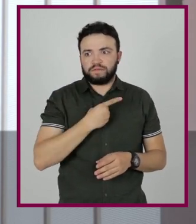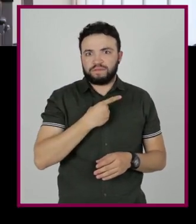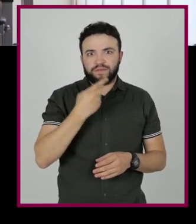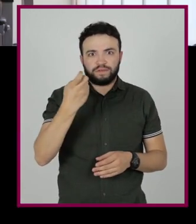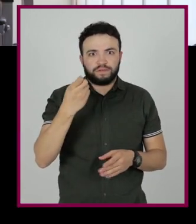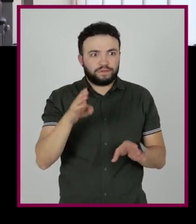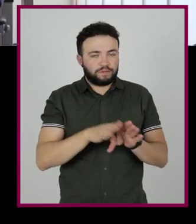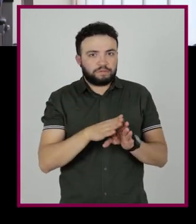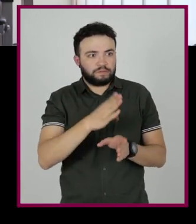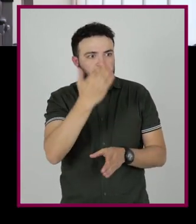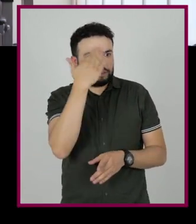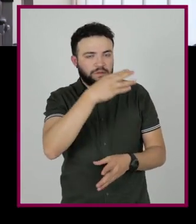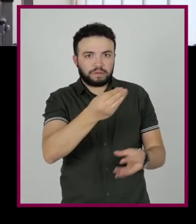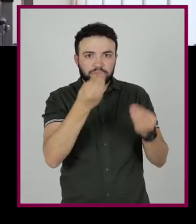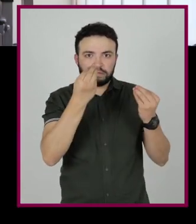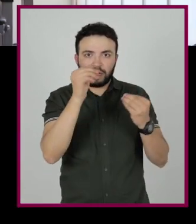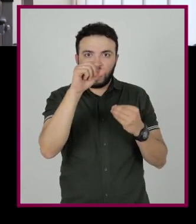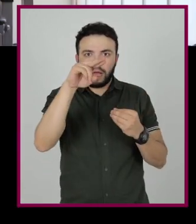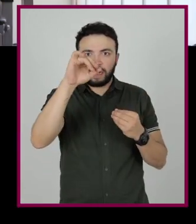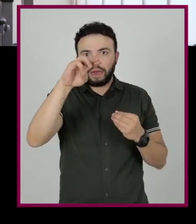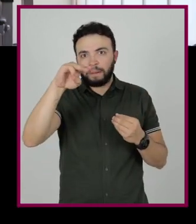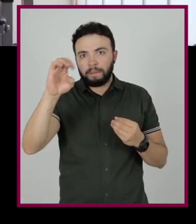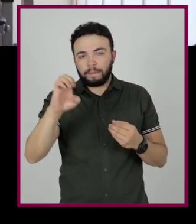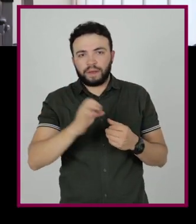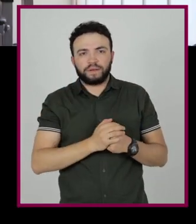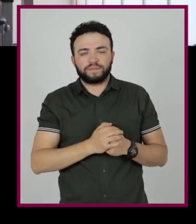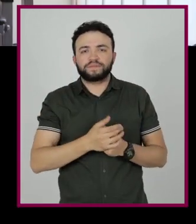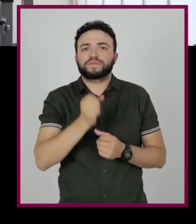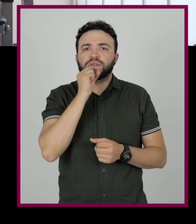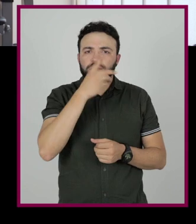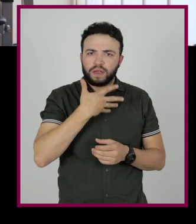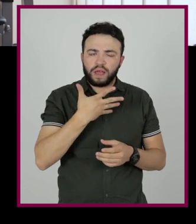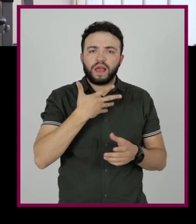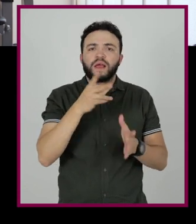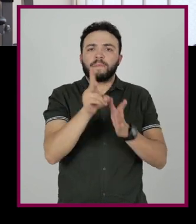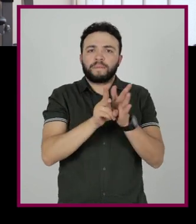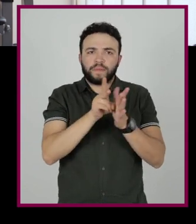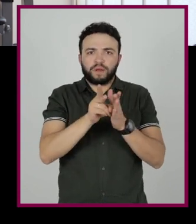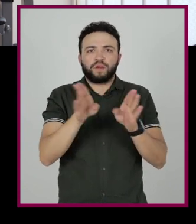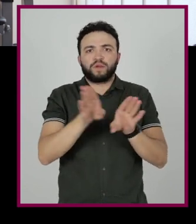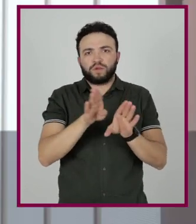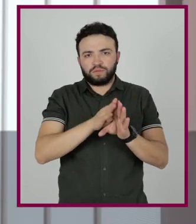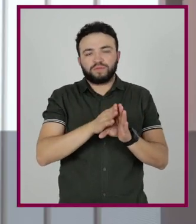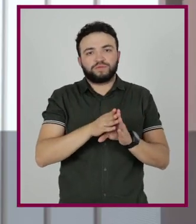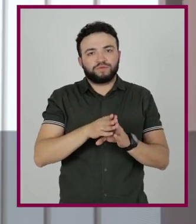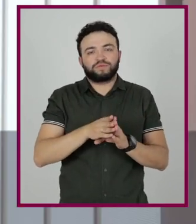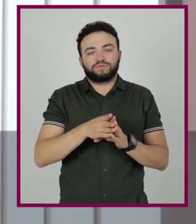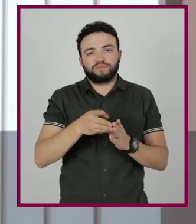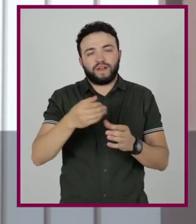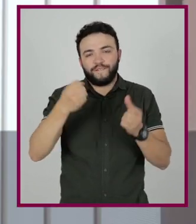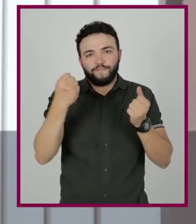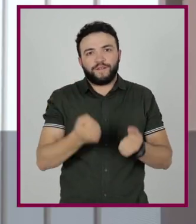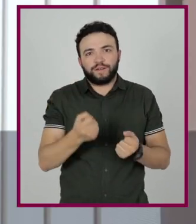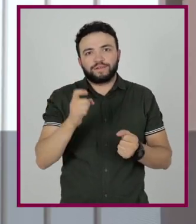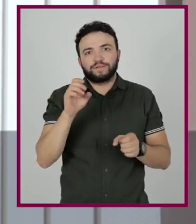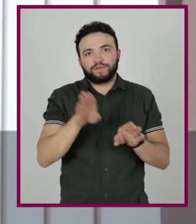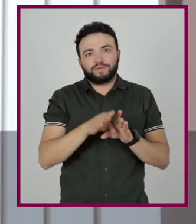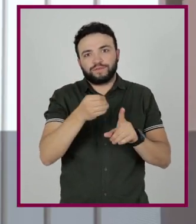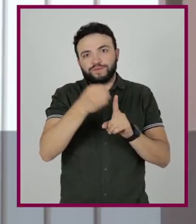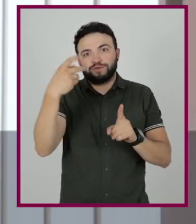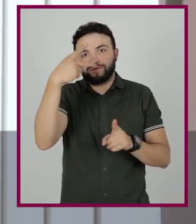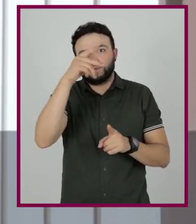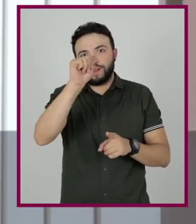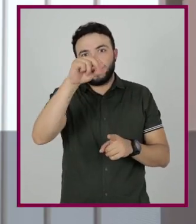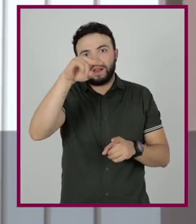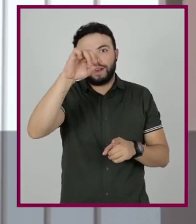voy. Pues los clásicos al menos sí. También hay películas que son obligatorias en el género. No inventes, sigo viendo tu lista y